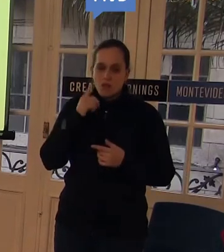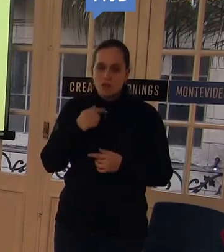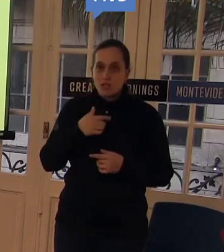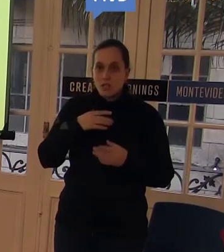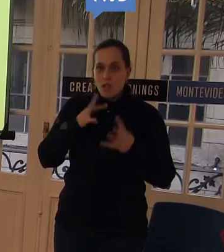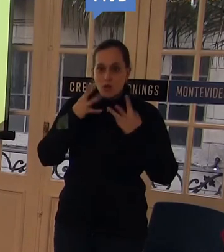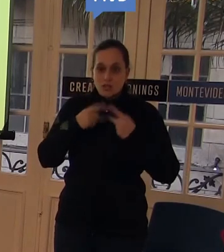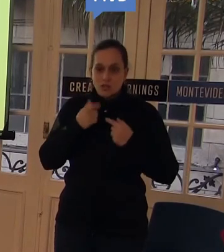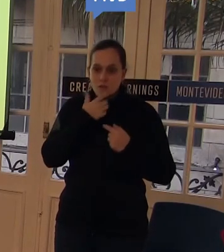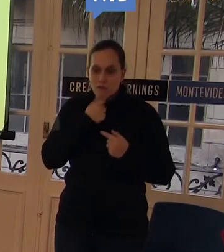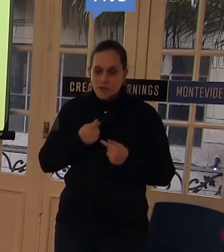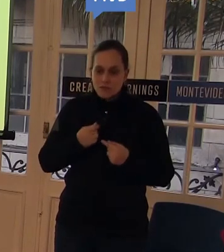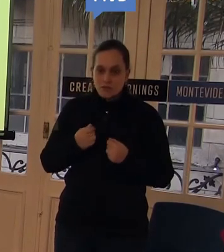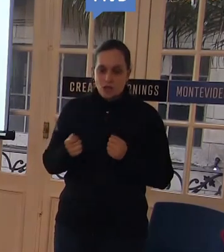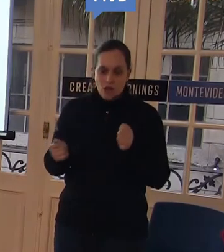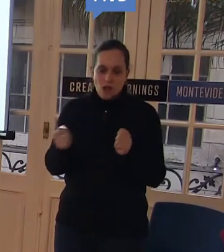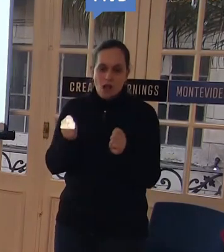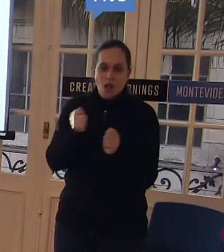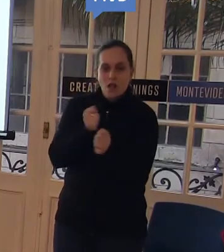cambiar mi proceso de trabajo.